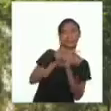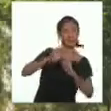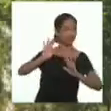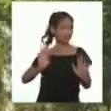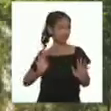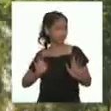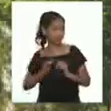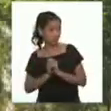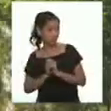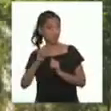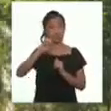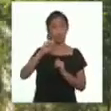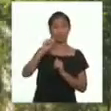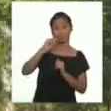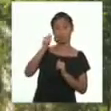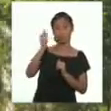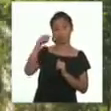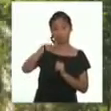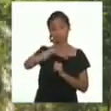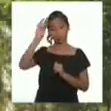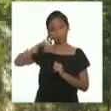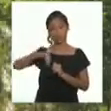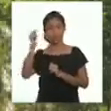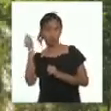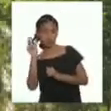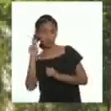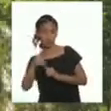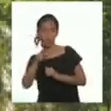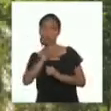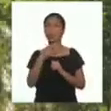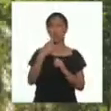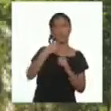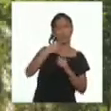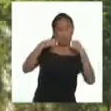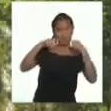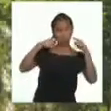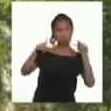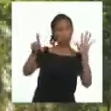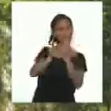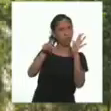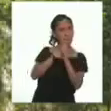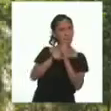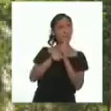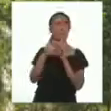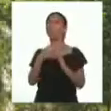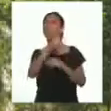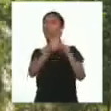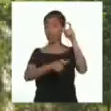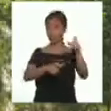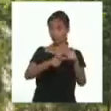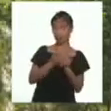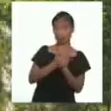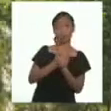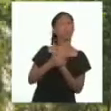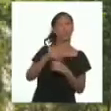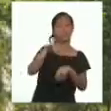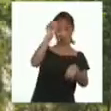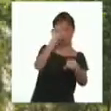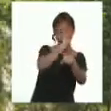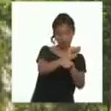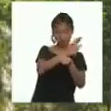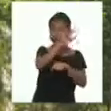Por ejemplo, San Martín dictó la Ley de Vientres, donde liberó de la esclavitud a los hijos de